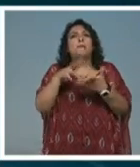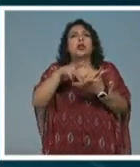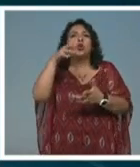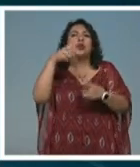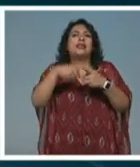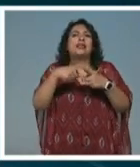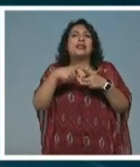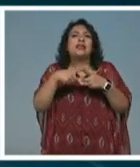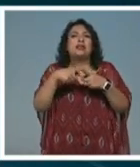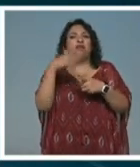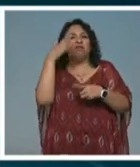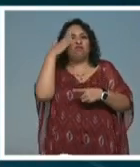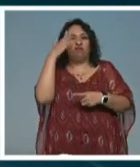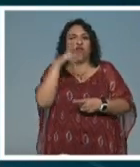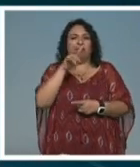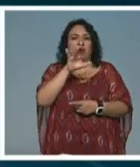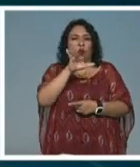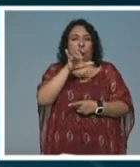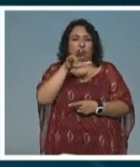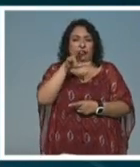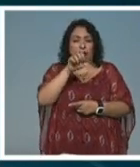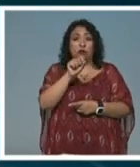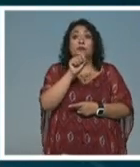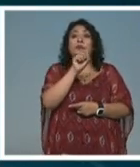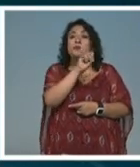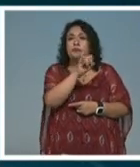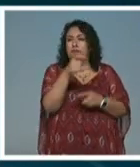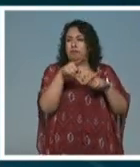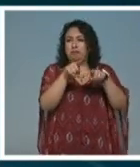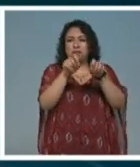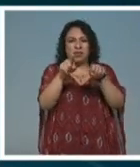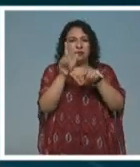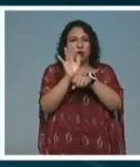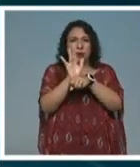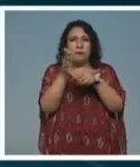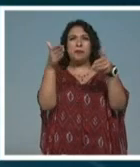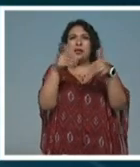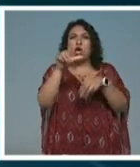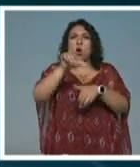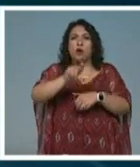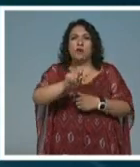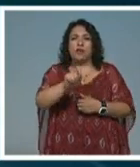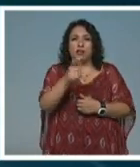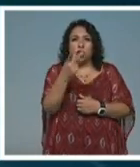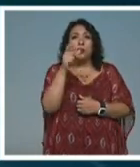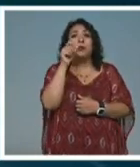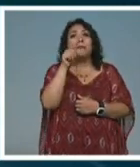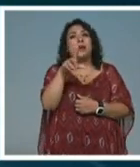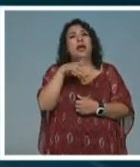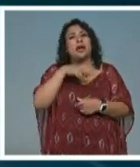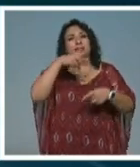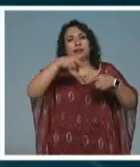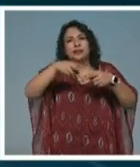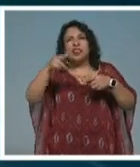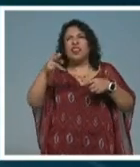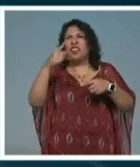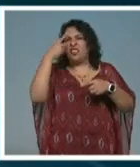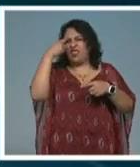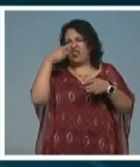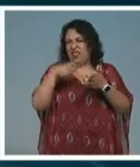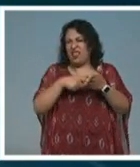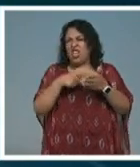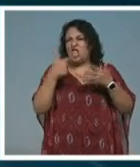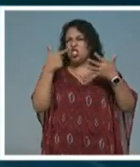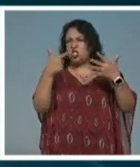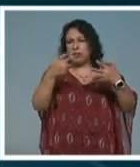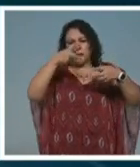José Vasconcelos. Así es, y también hay que recordar que paralelo a esta película que se presenta el día de hoy en Canal 22, también hay una serie dividida, creo que en 7 capítulos,